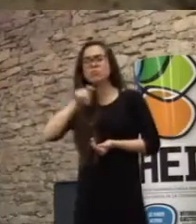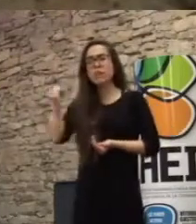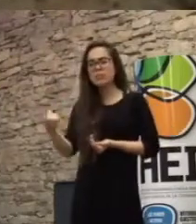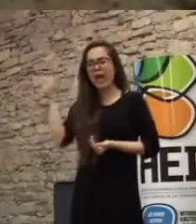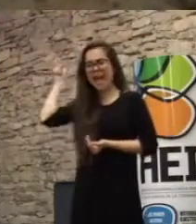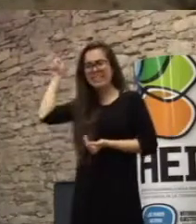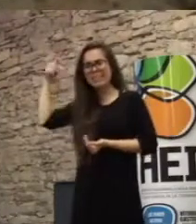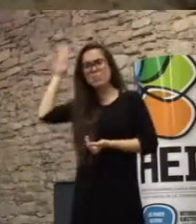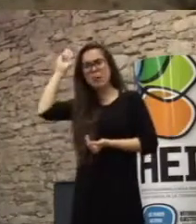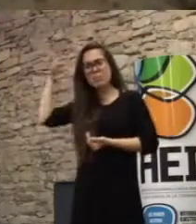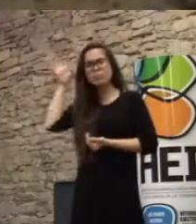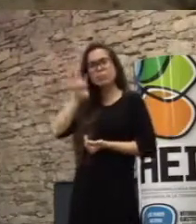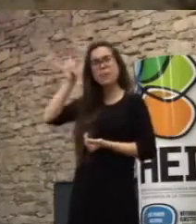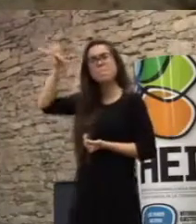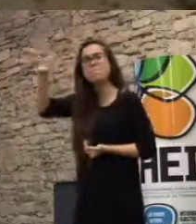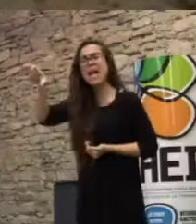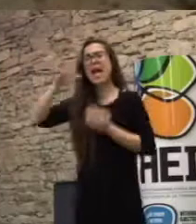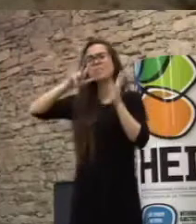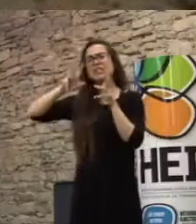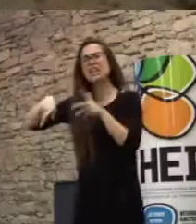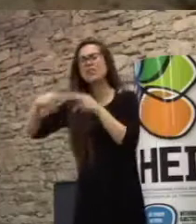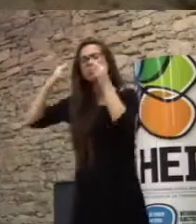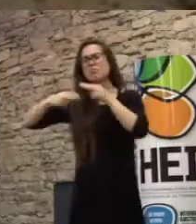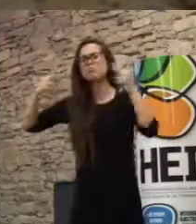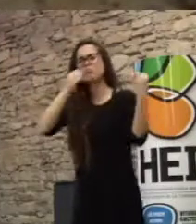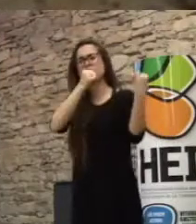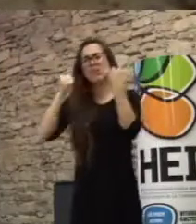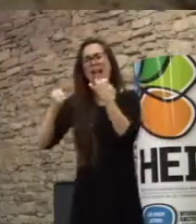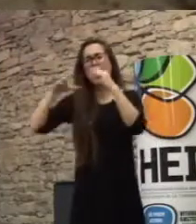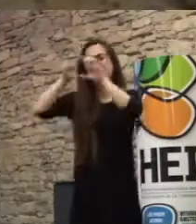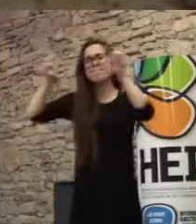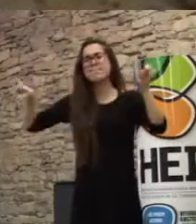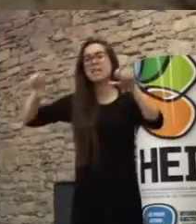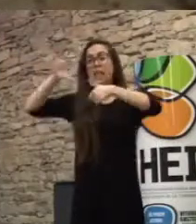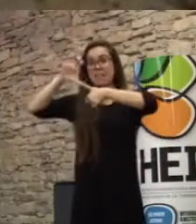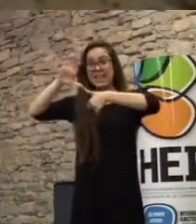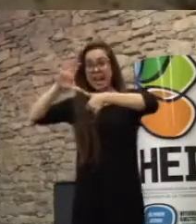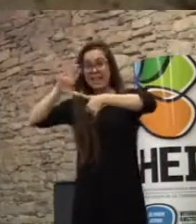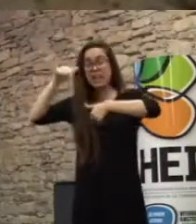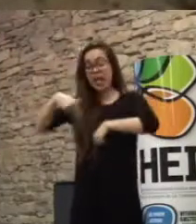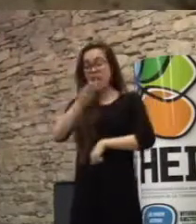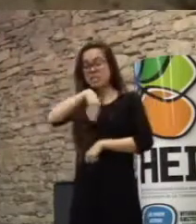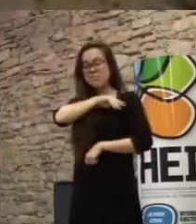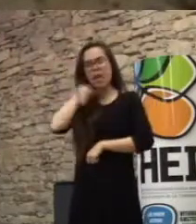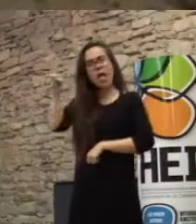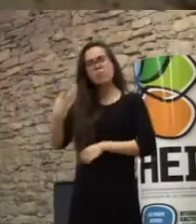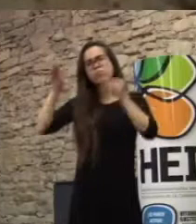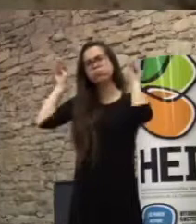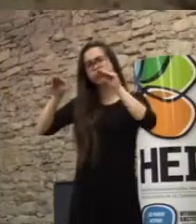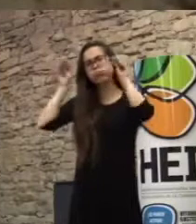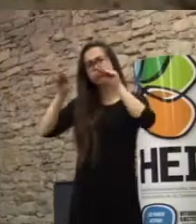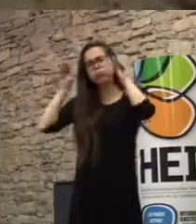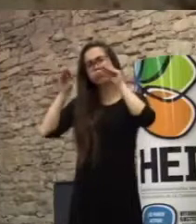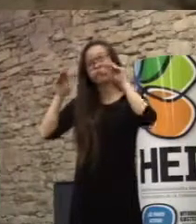directivas de administraciones públicas y de empresas en américa latina y en españa estoy convencida de que nos va a facilitar